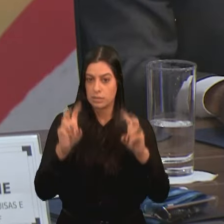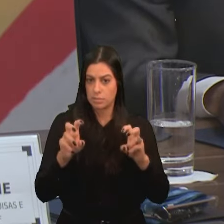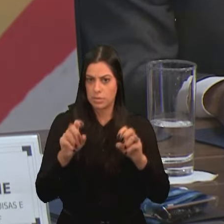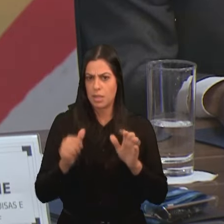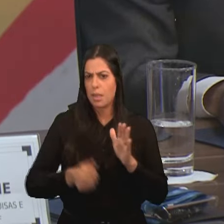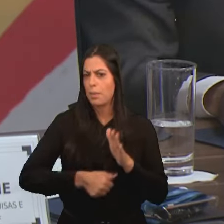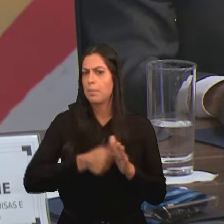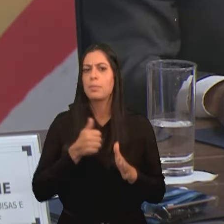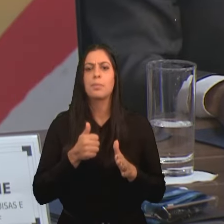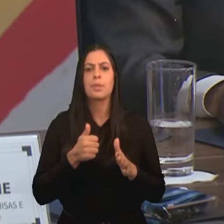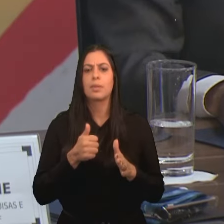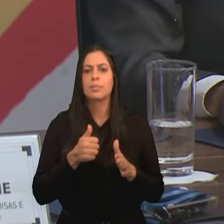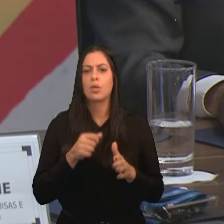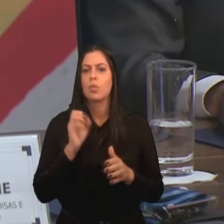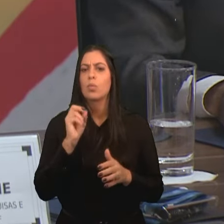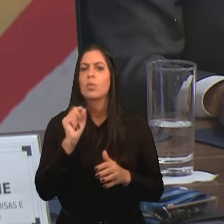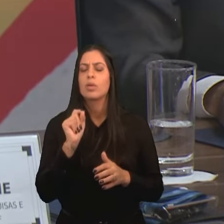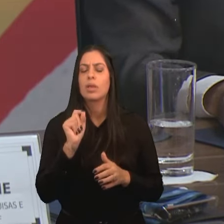este tema.